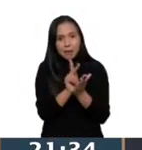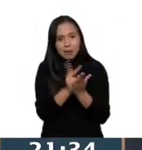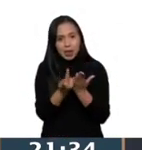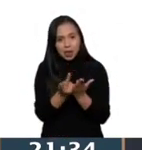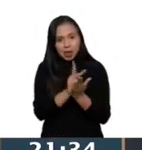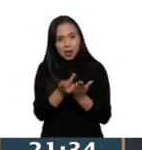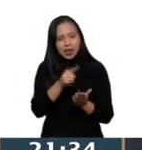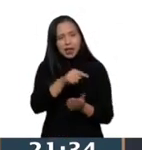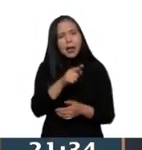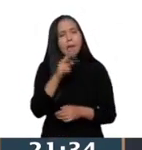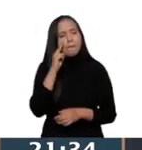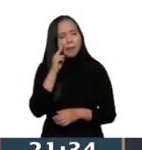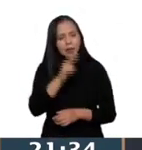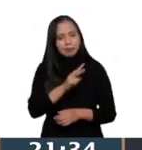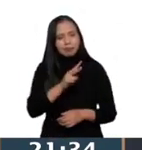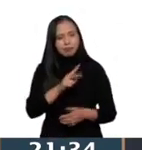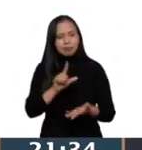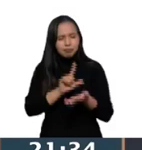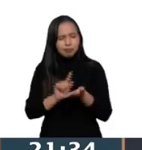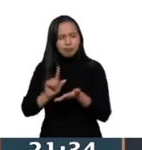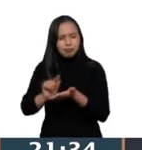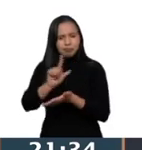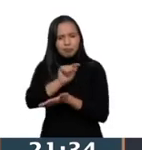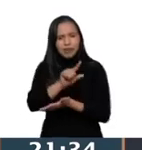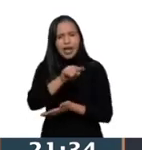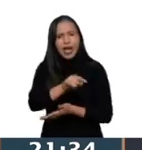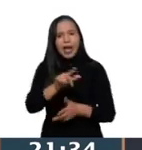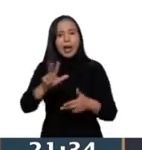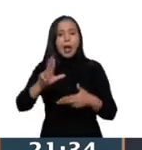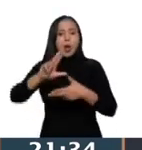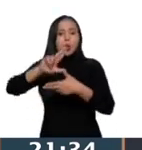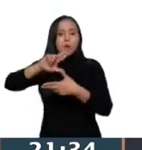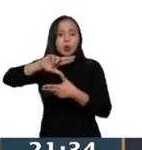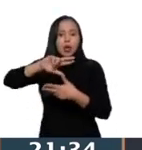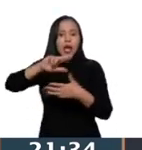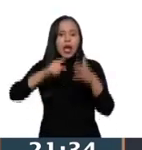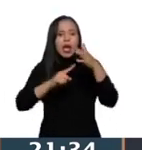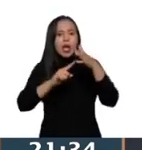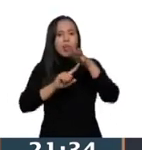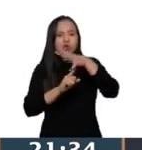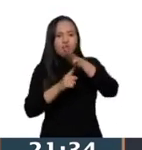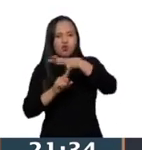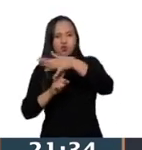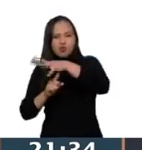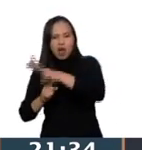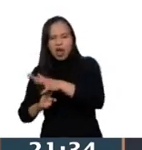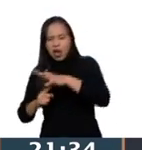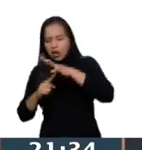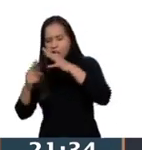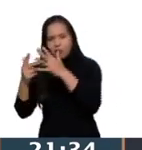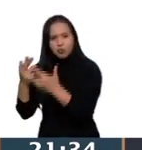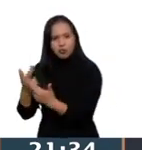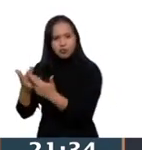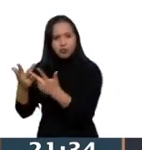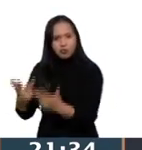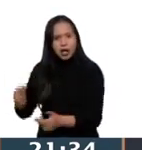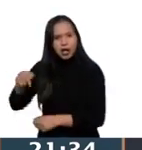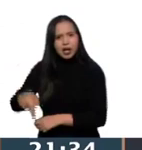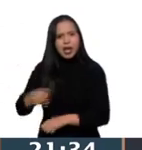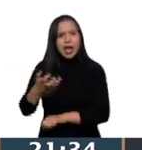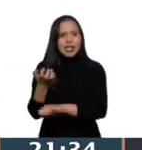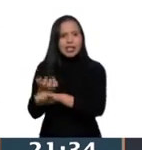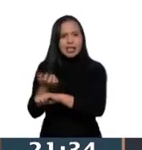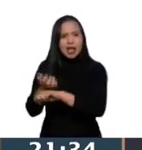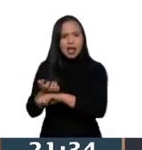del periodismo. Sacó un tuit en el que dice: un helicóptero de la Guardia Nacional cayó cerca de la frontera entre Estados Unidos y México.